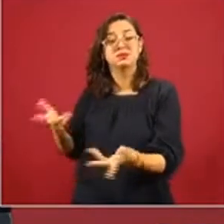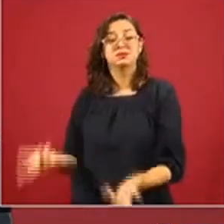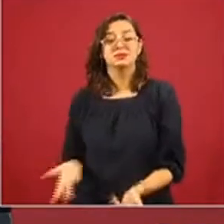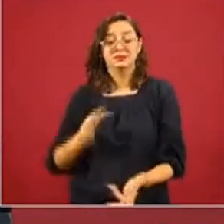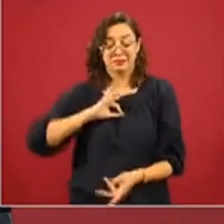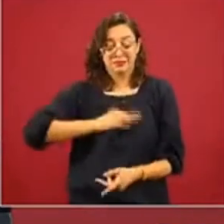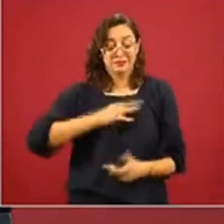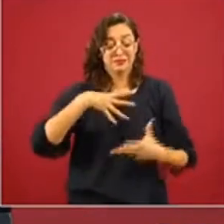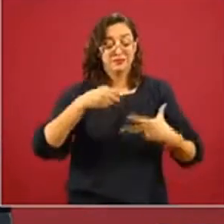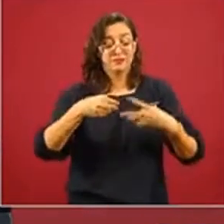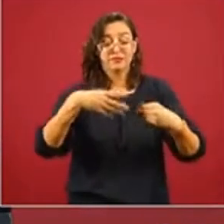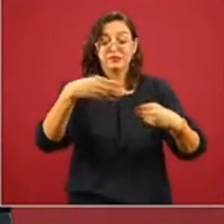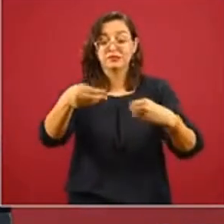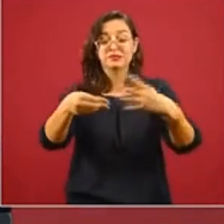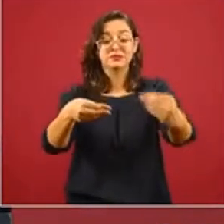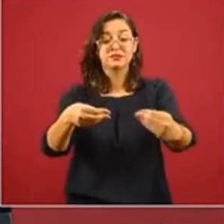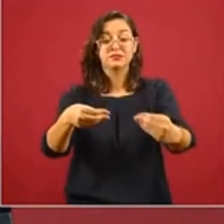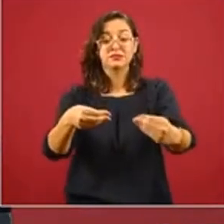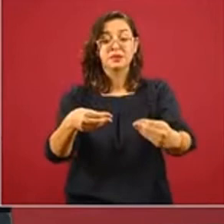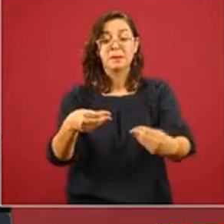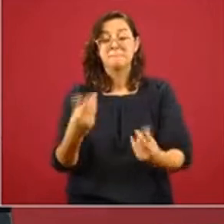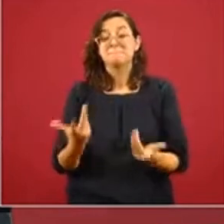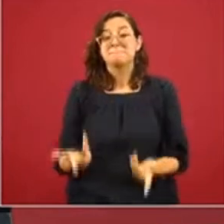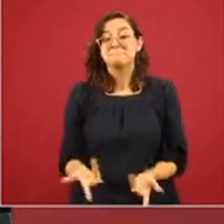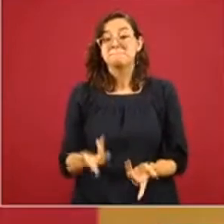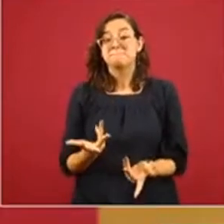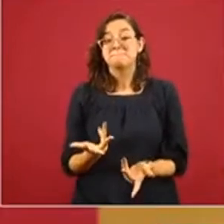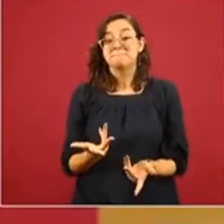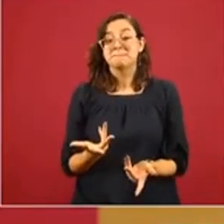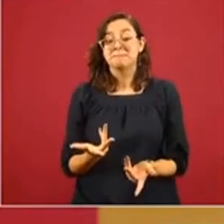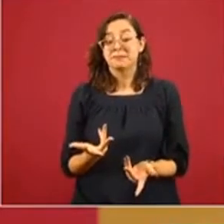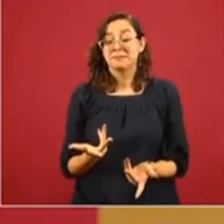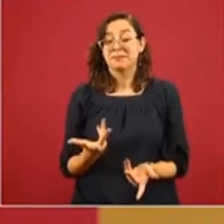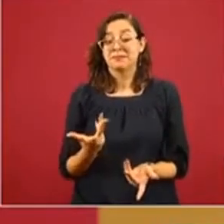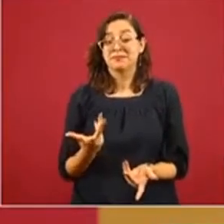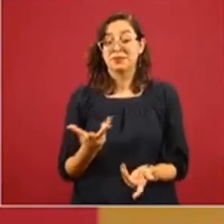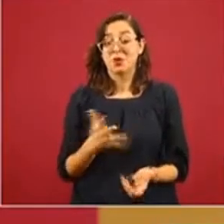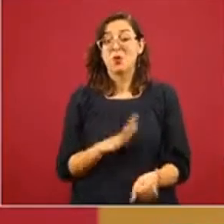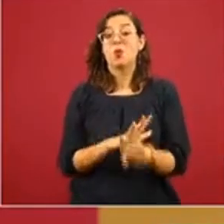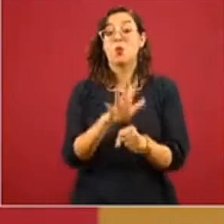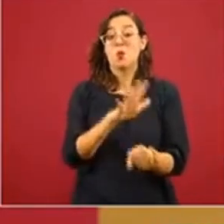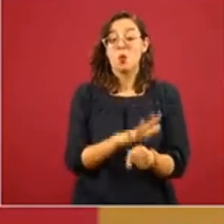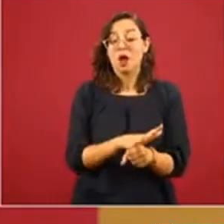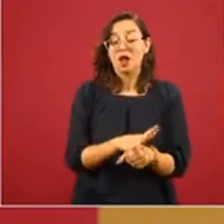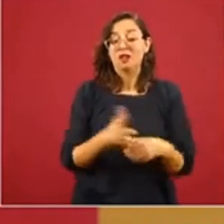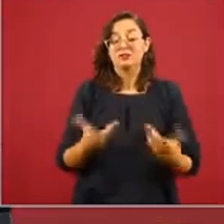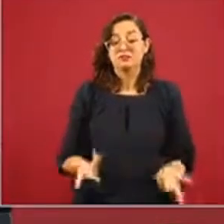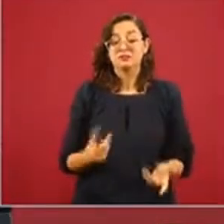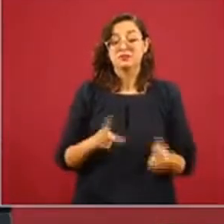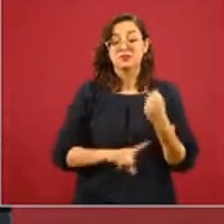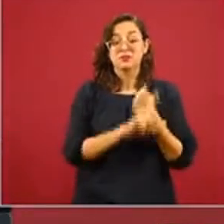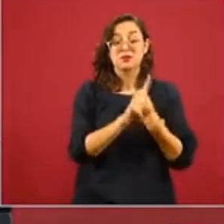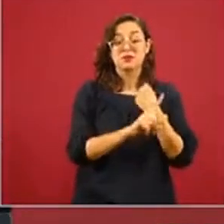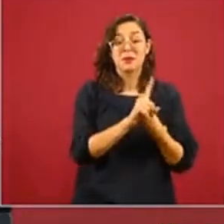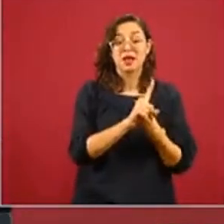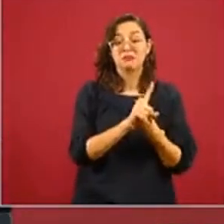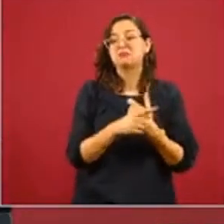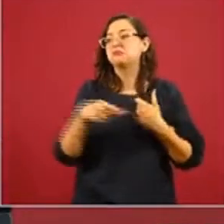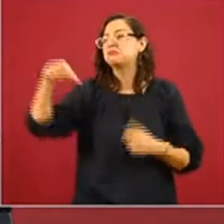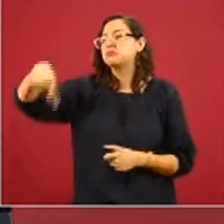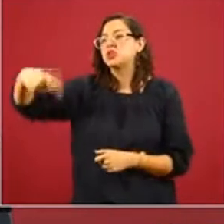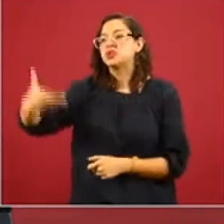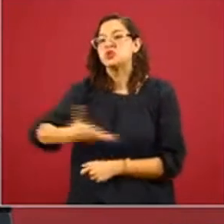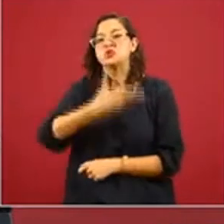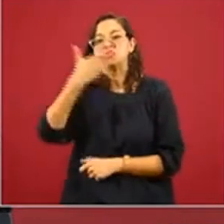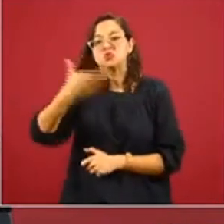vista. Su principal motor, la epidemia de enfermedades crónicas, es el consumo de